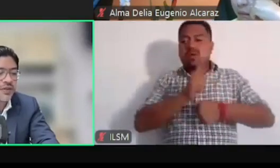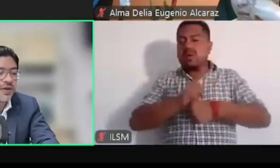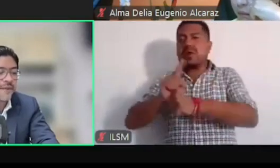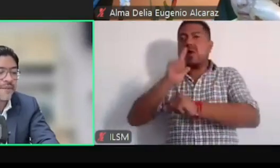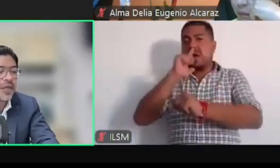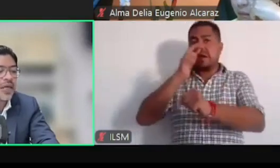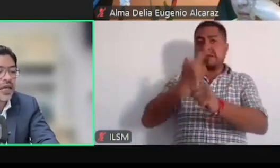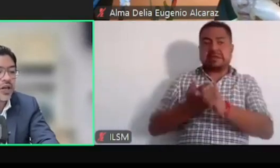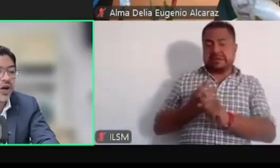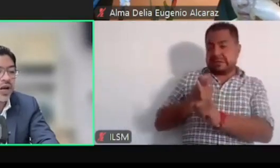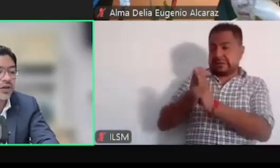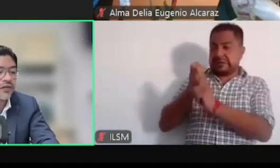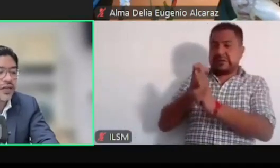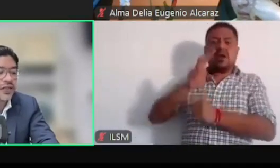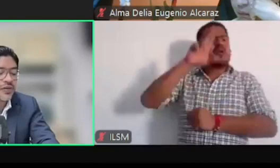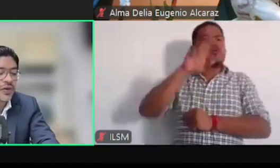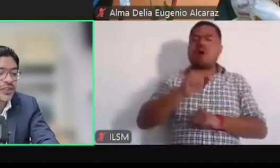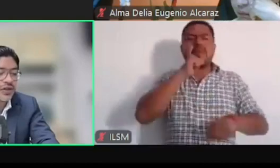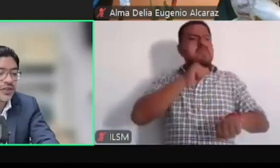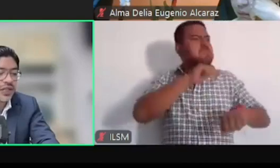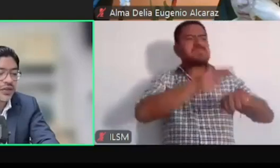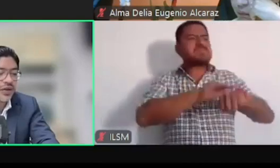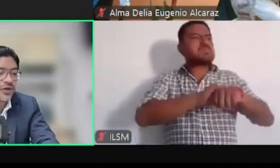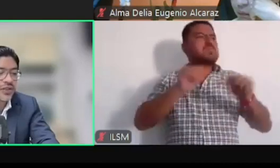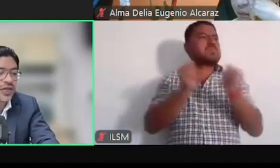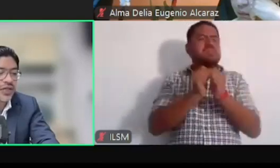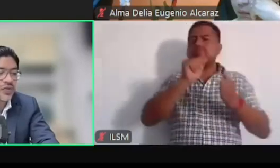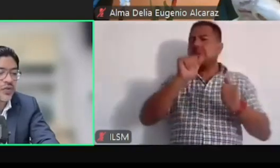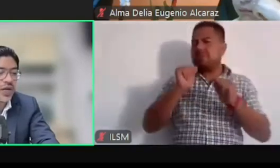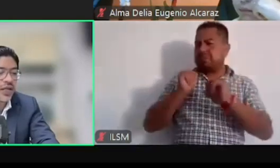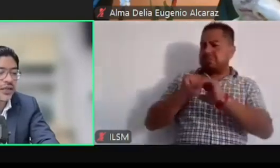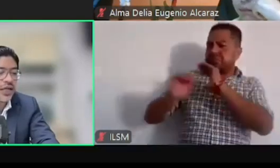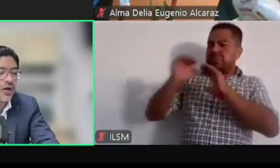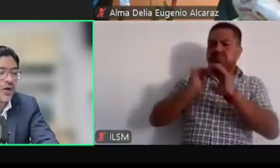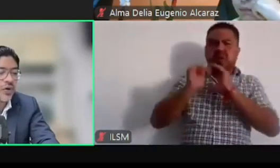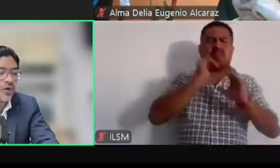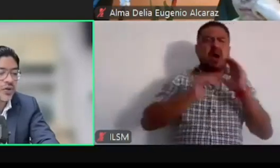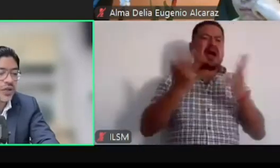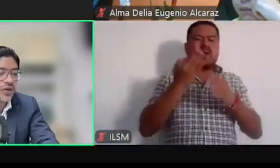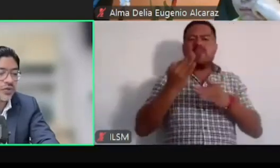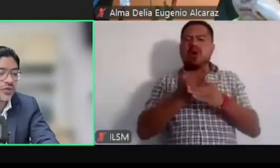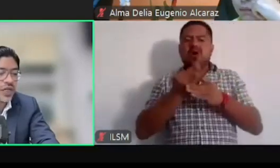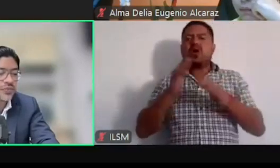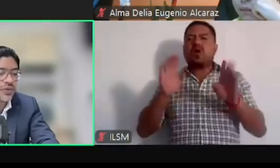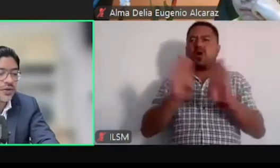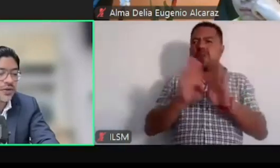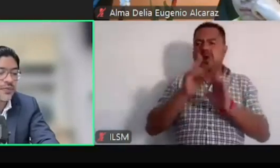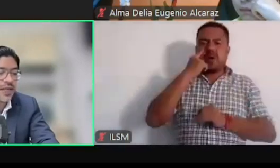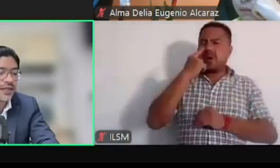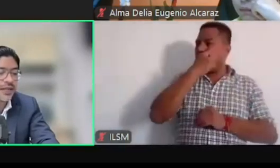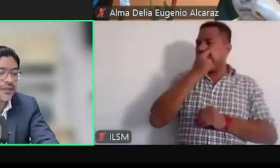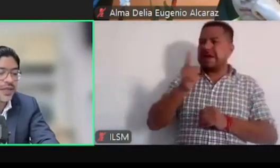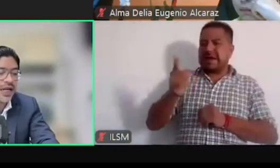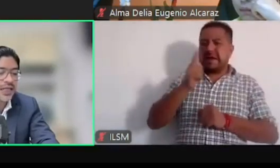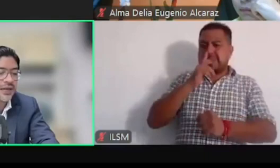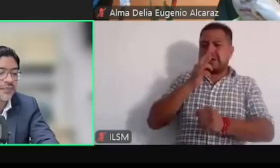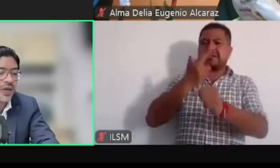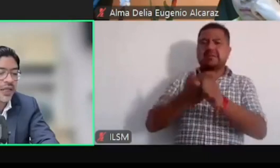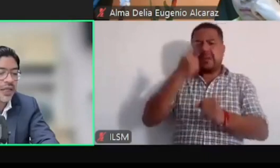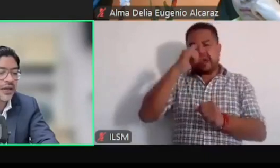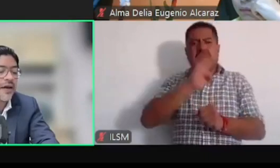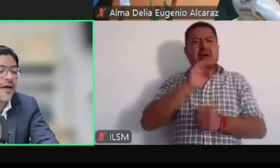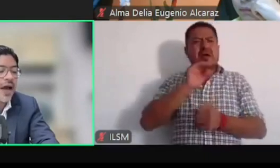responsable y no la notificación por estrados electrónicos que realizó morena tal y como lo consideró la autoridad responsable para determinar la